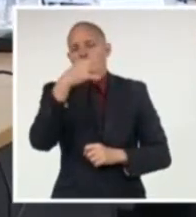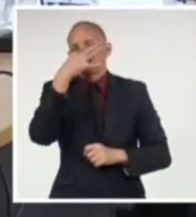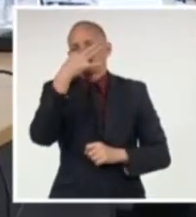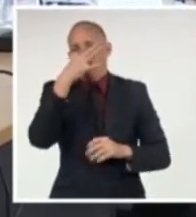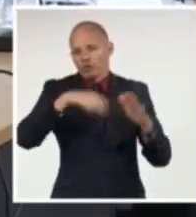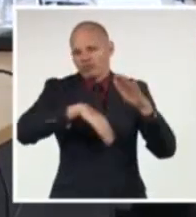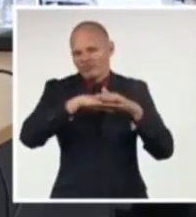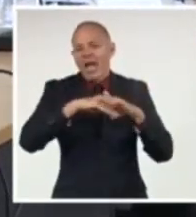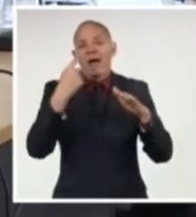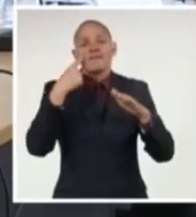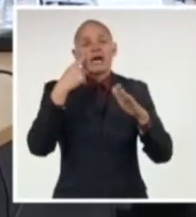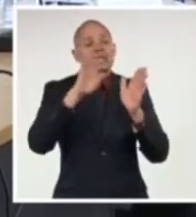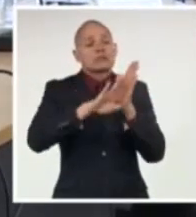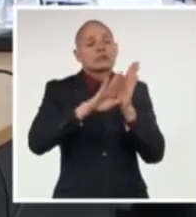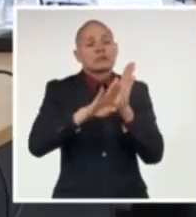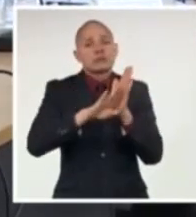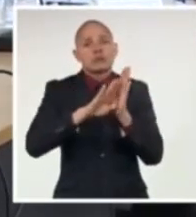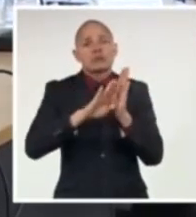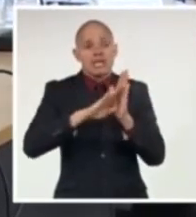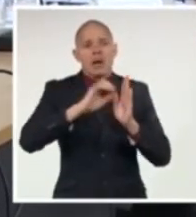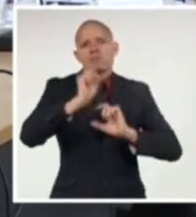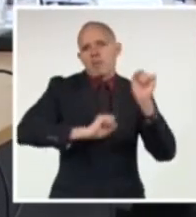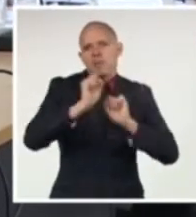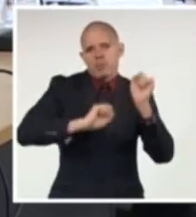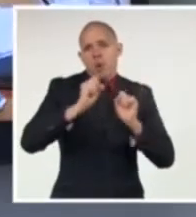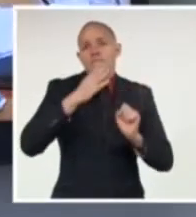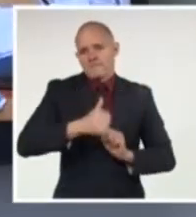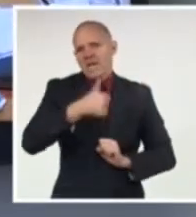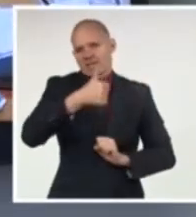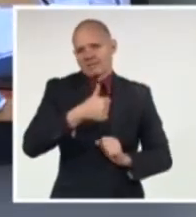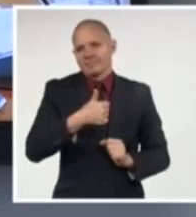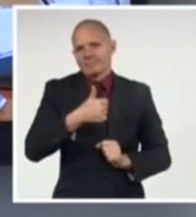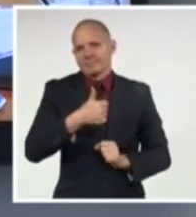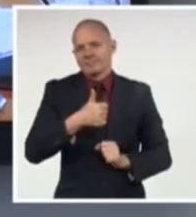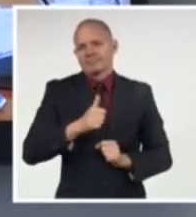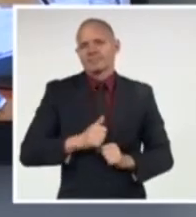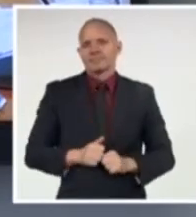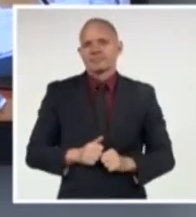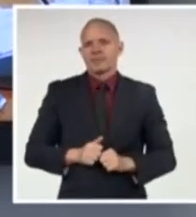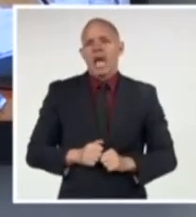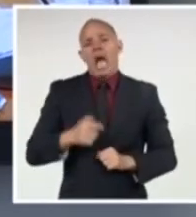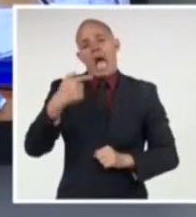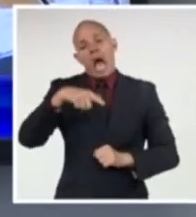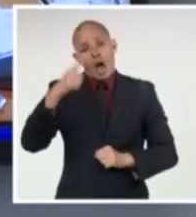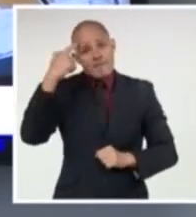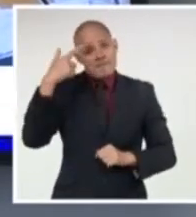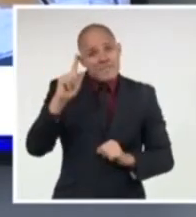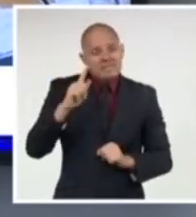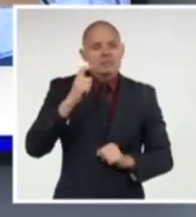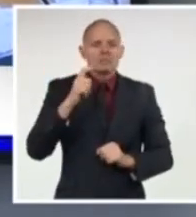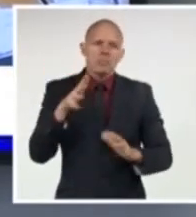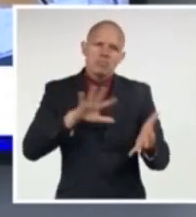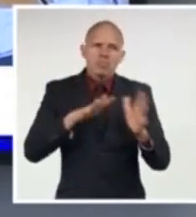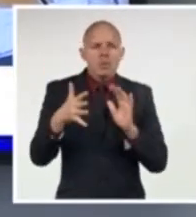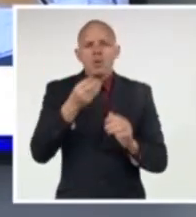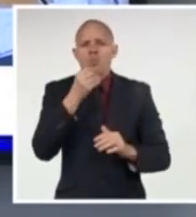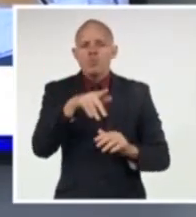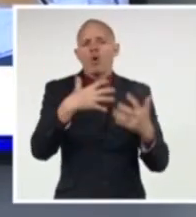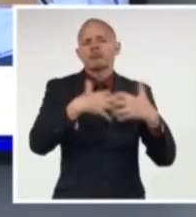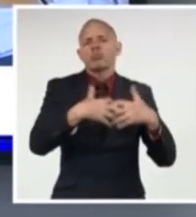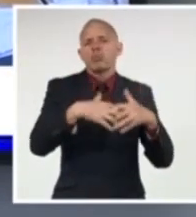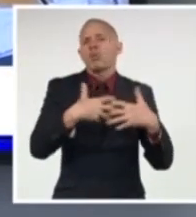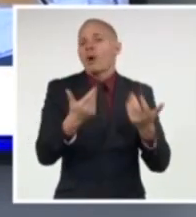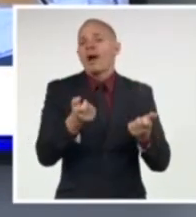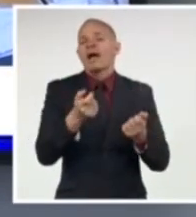nos proponemos como parte del programa es llegar en el mes de julio, como explicado, a 610 megawatts en el horario pico, de